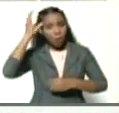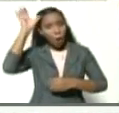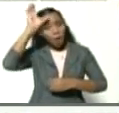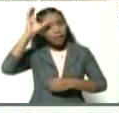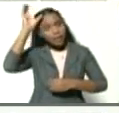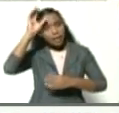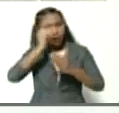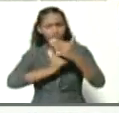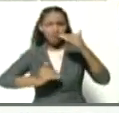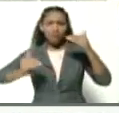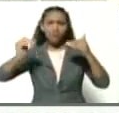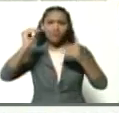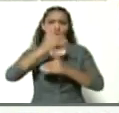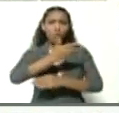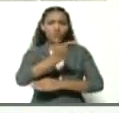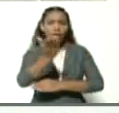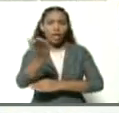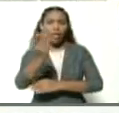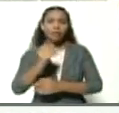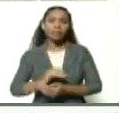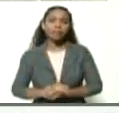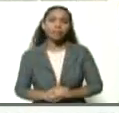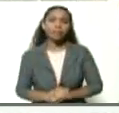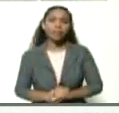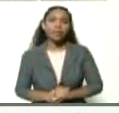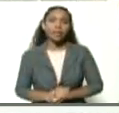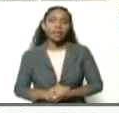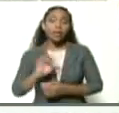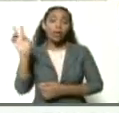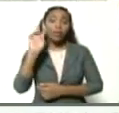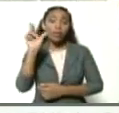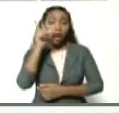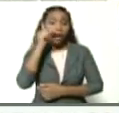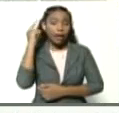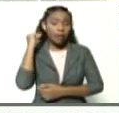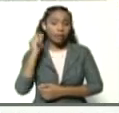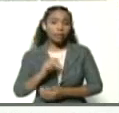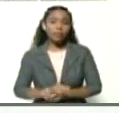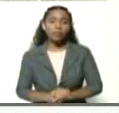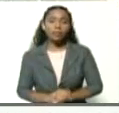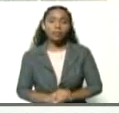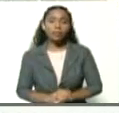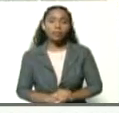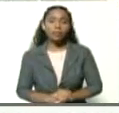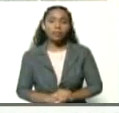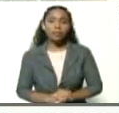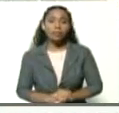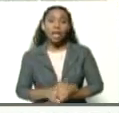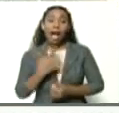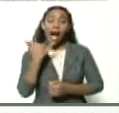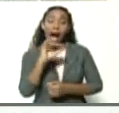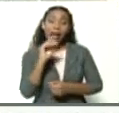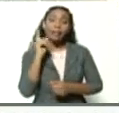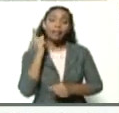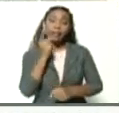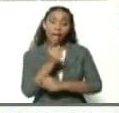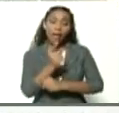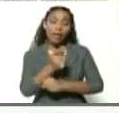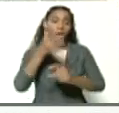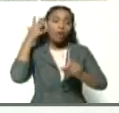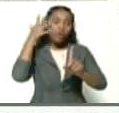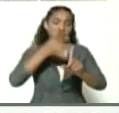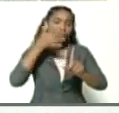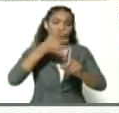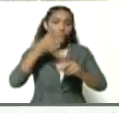conciencia superior de ustedes, de los venezolanos y las venezolanas. Hay que sembrar